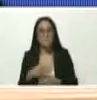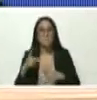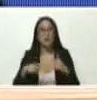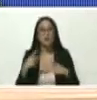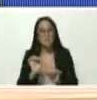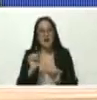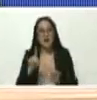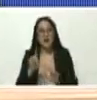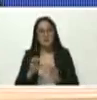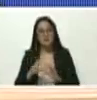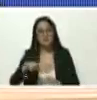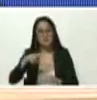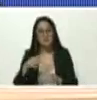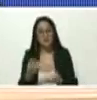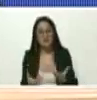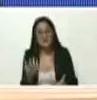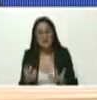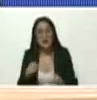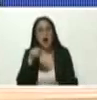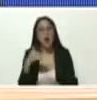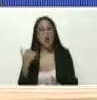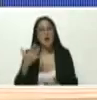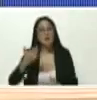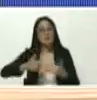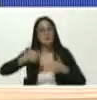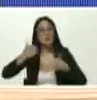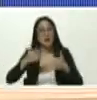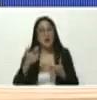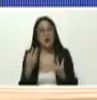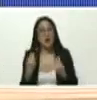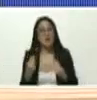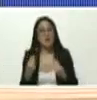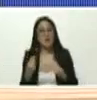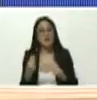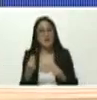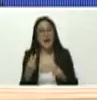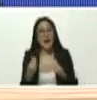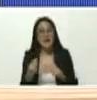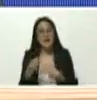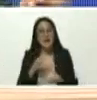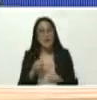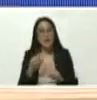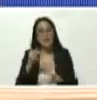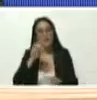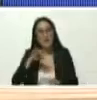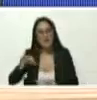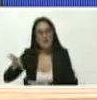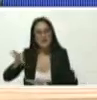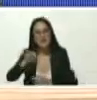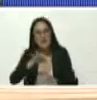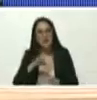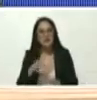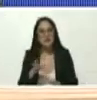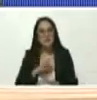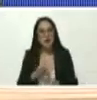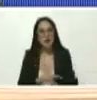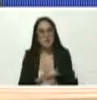de fertilizantes, muy importante en calidad y en cantidad de fertilizantes para nuestros hermanos del